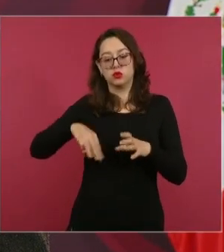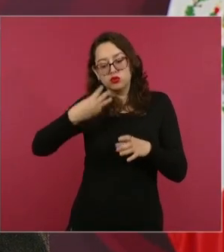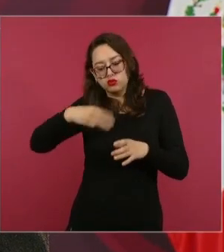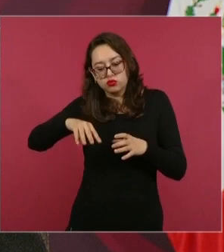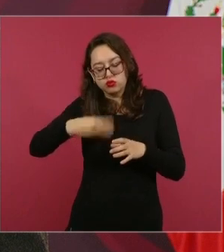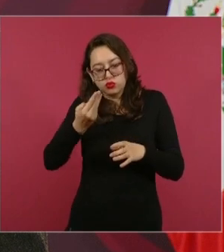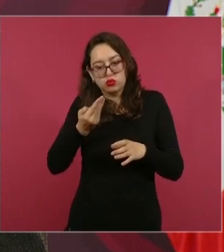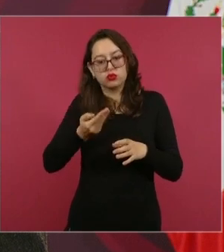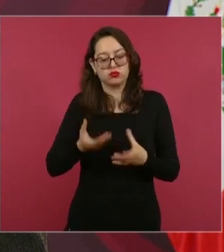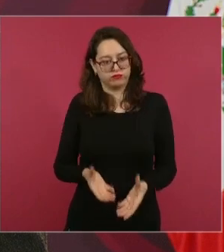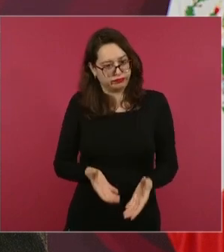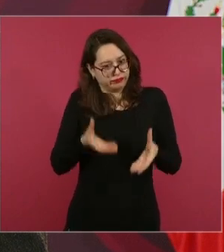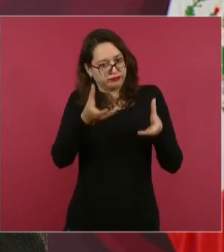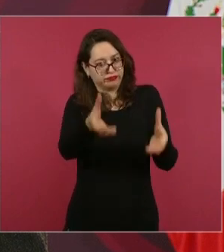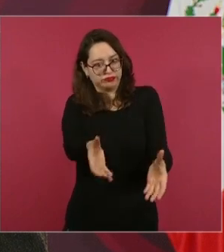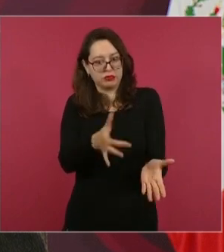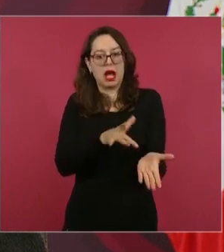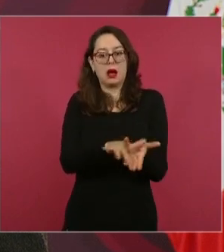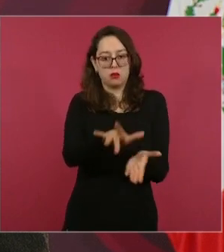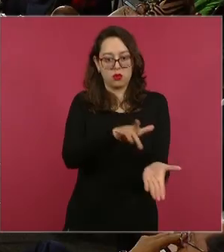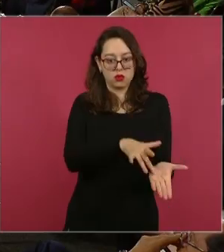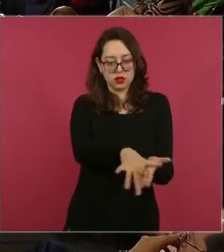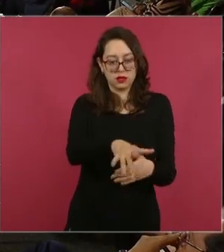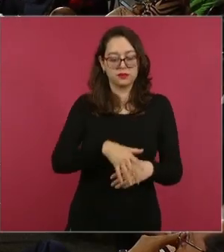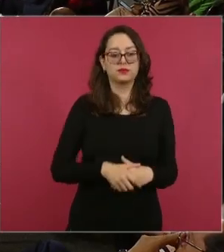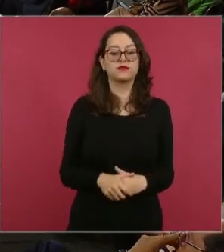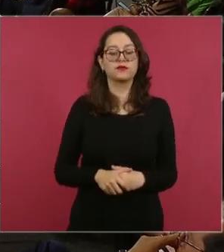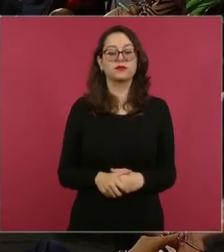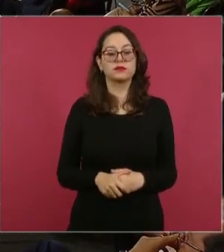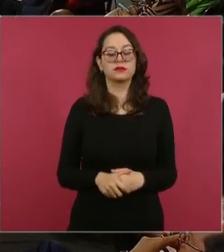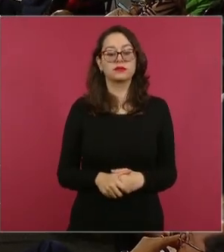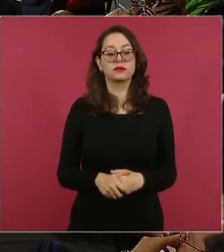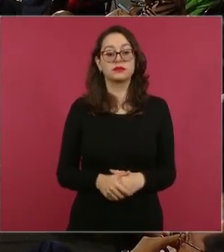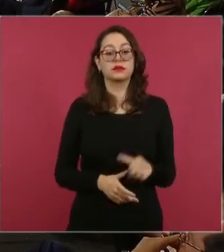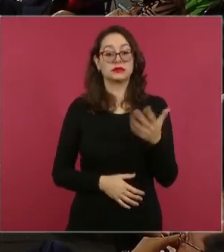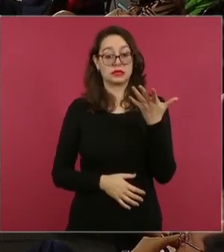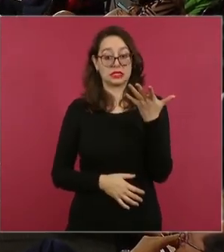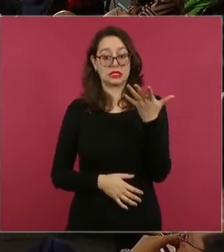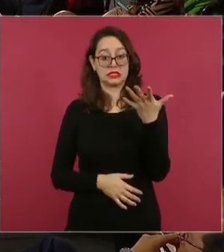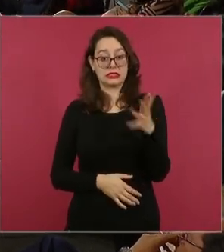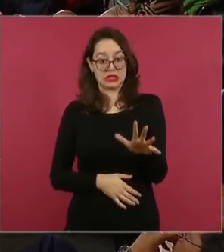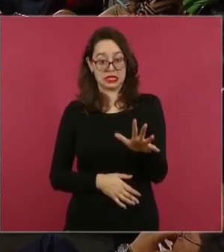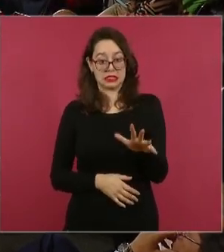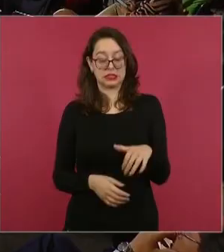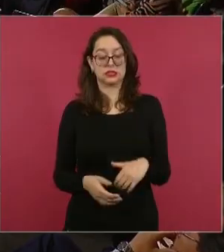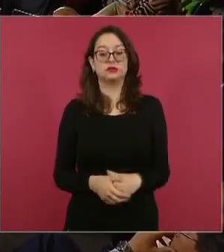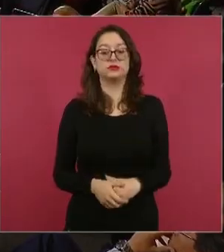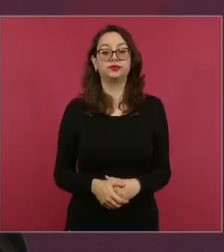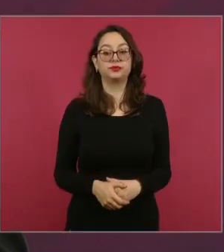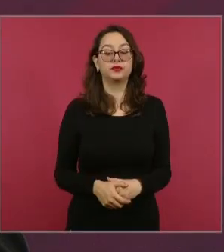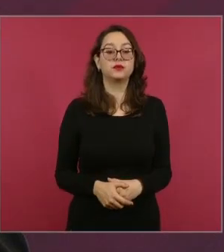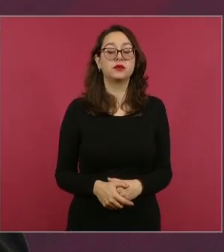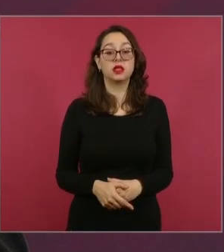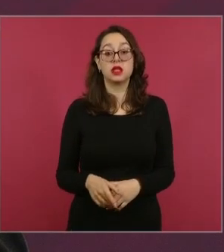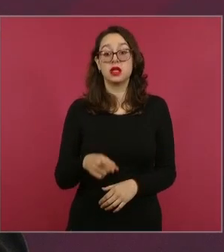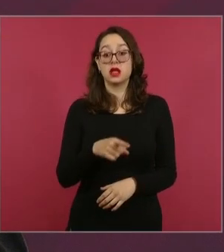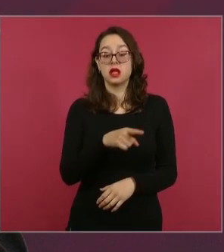vajilla 10 se otorgarán 200.000 créditos a la